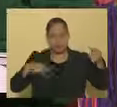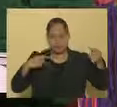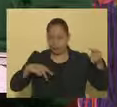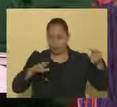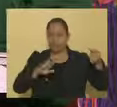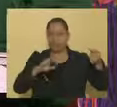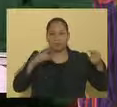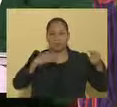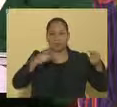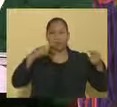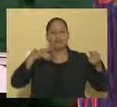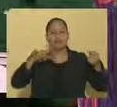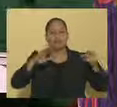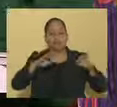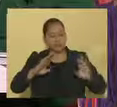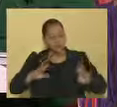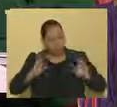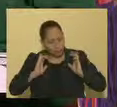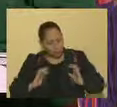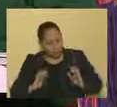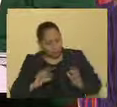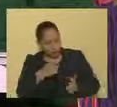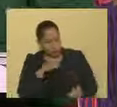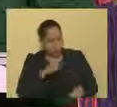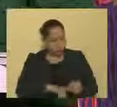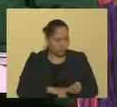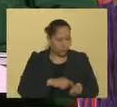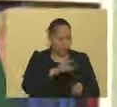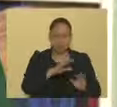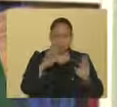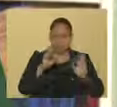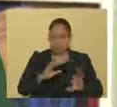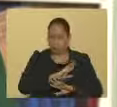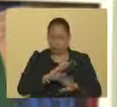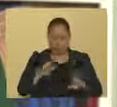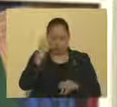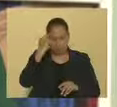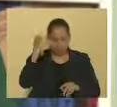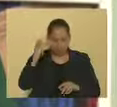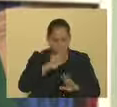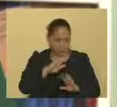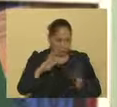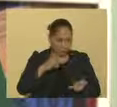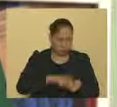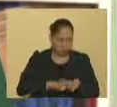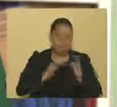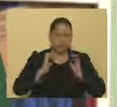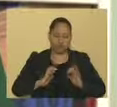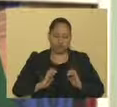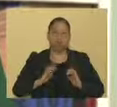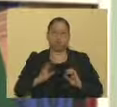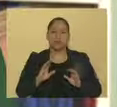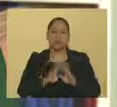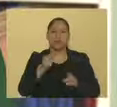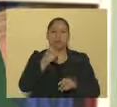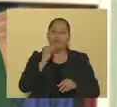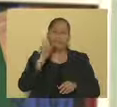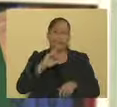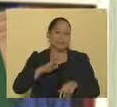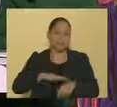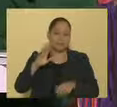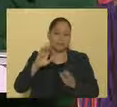cuando maduramos las características sexuales y físicas, y esto generalmente sucede en las niñas, por